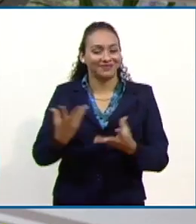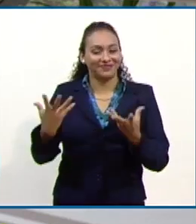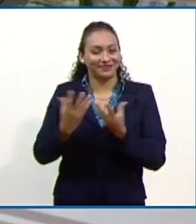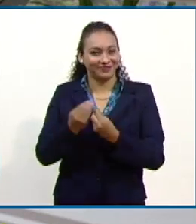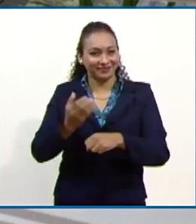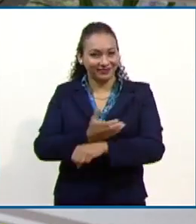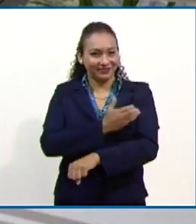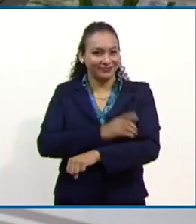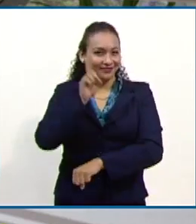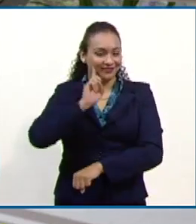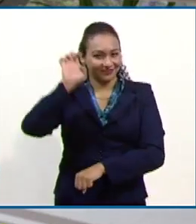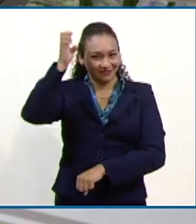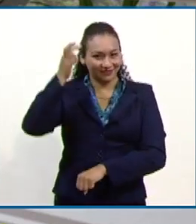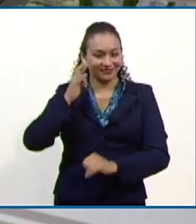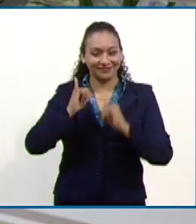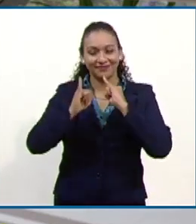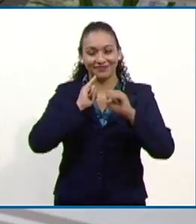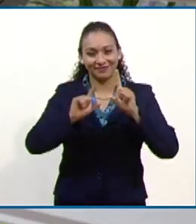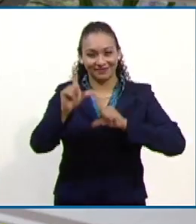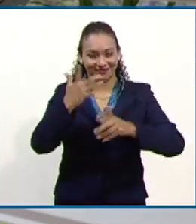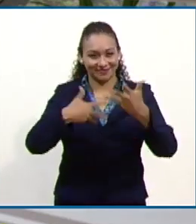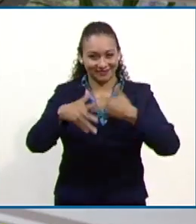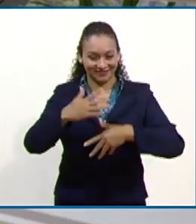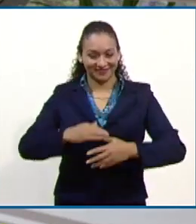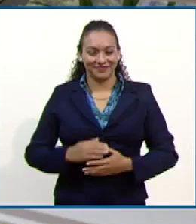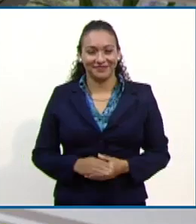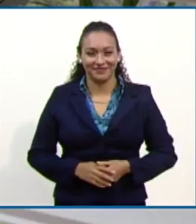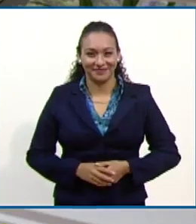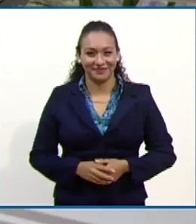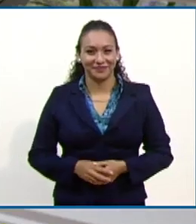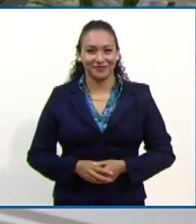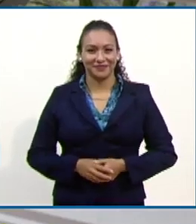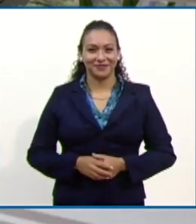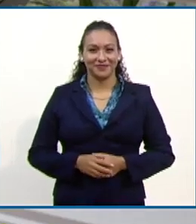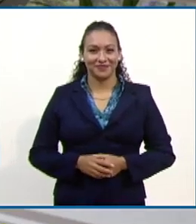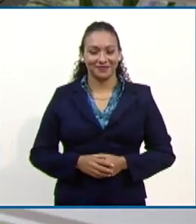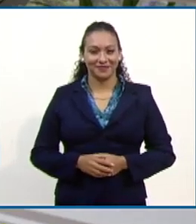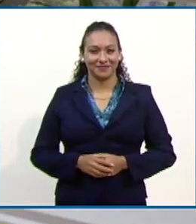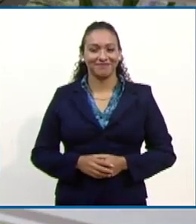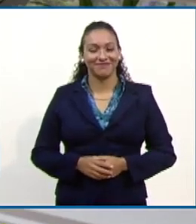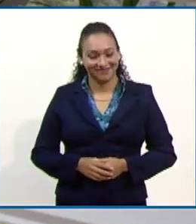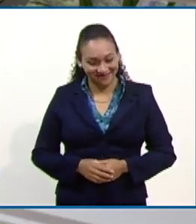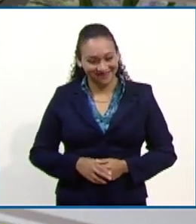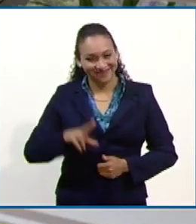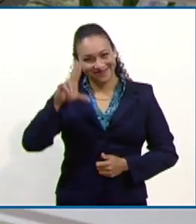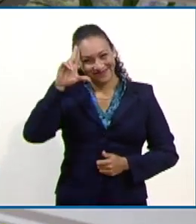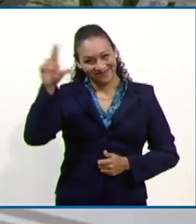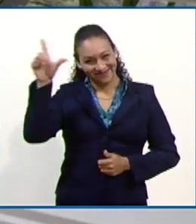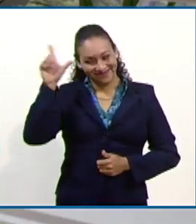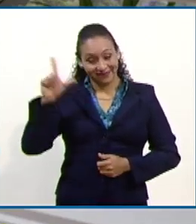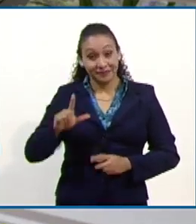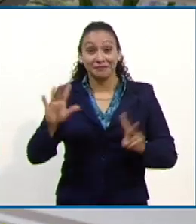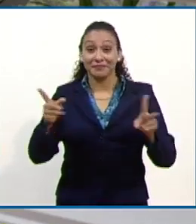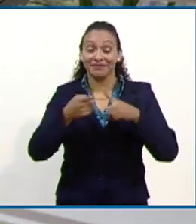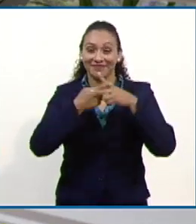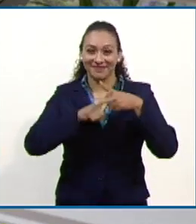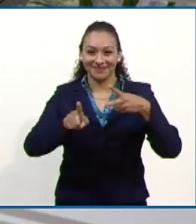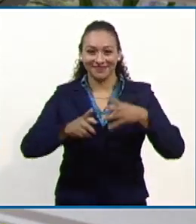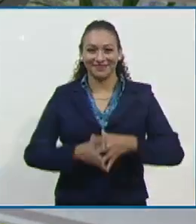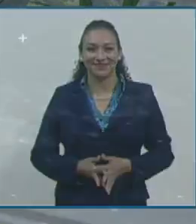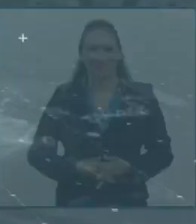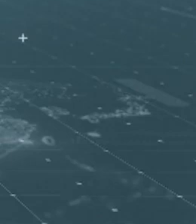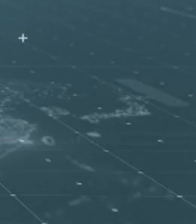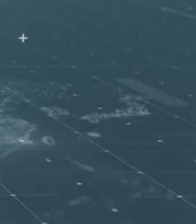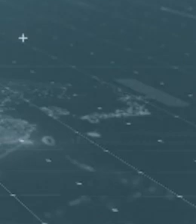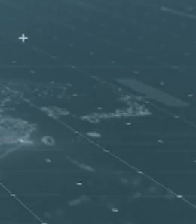compañera Eusiris Rostro en interpretación en lengua de señas mexicana. Hola, Eusiris. Y es así como iniciamos.